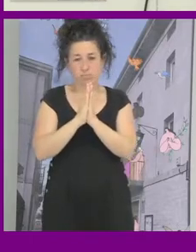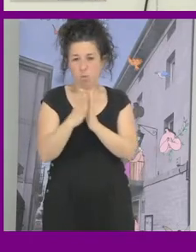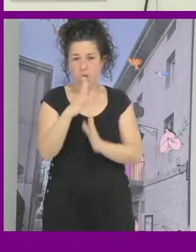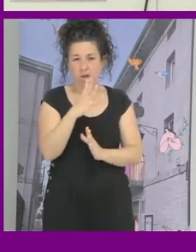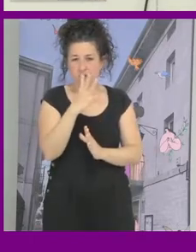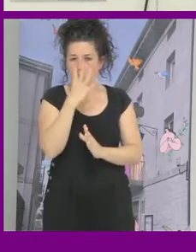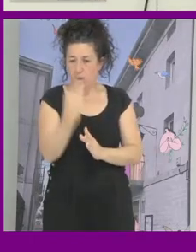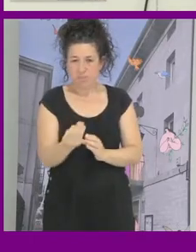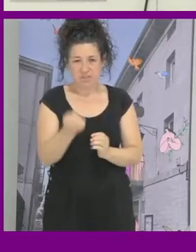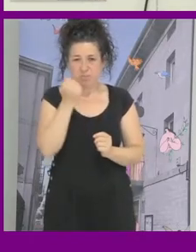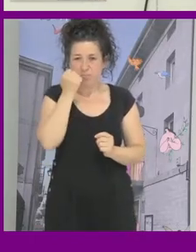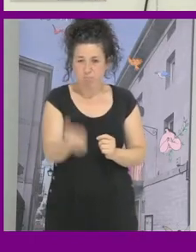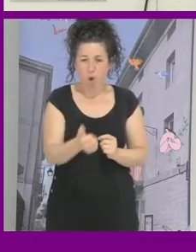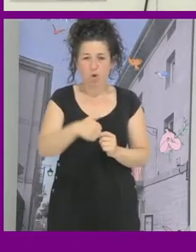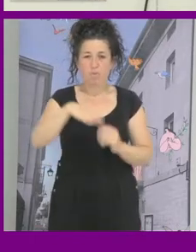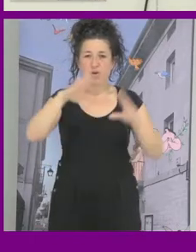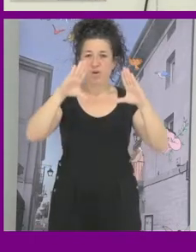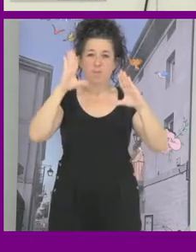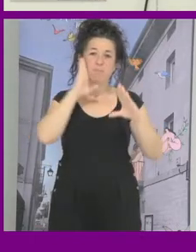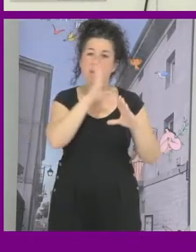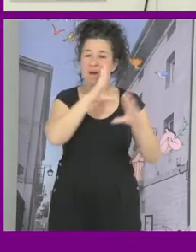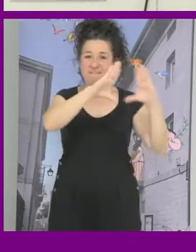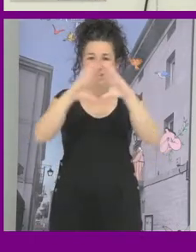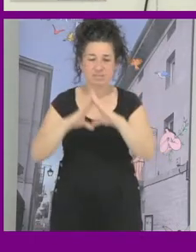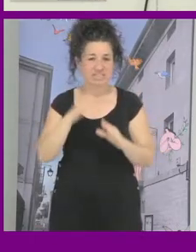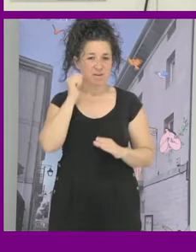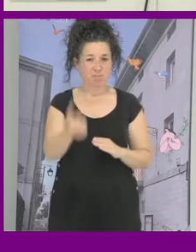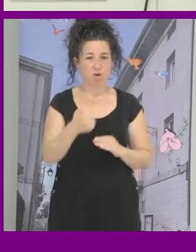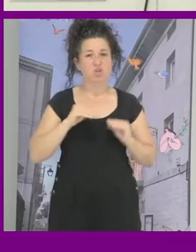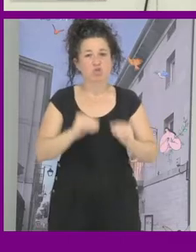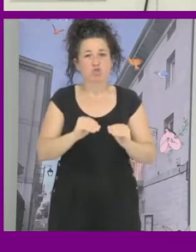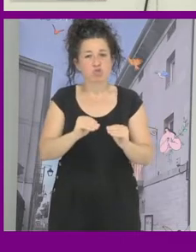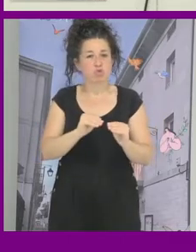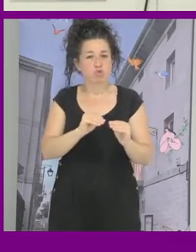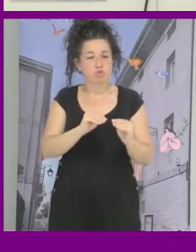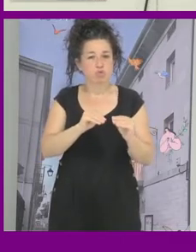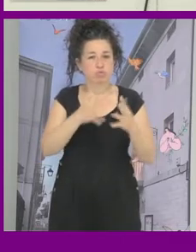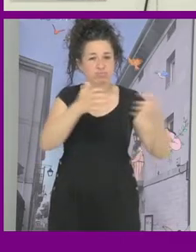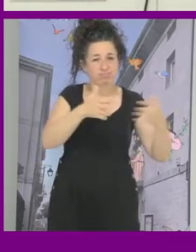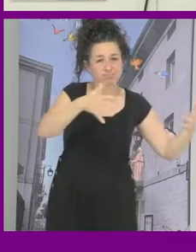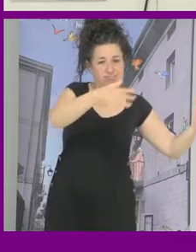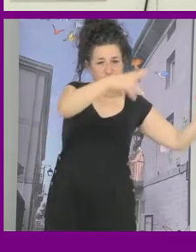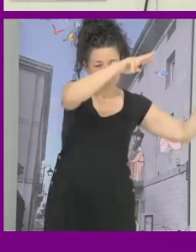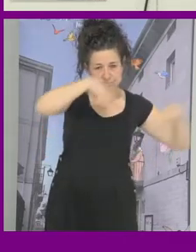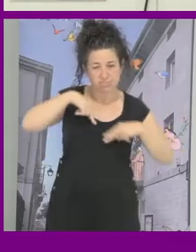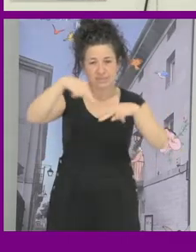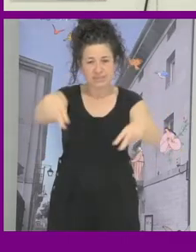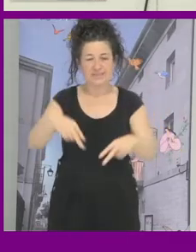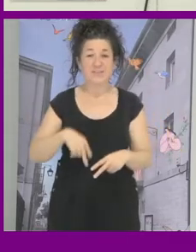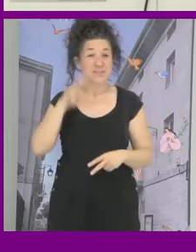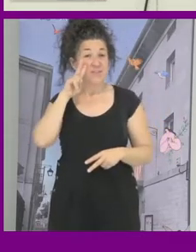zutela ba, ama feministekiko. Edo, bueno, irakurriko ditut bere hitzak, quienes veíamos la maternidad como